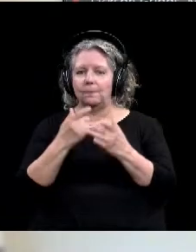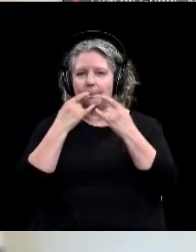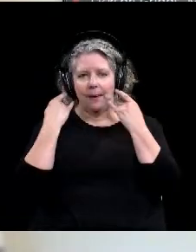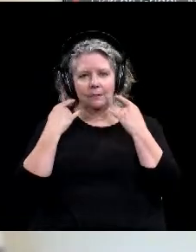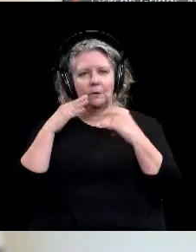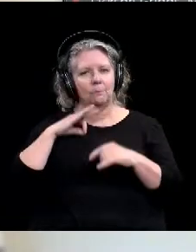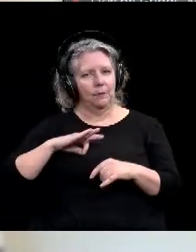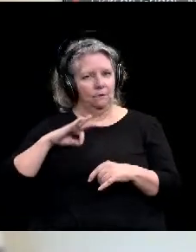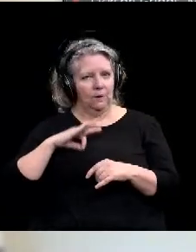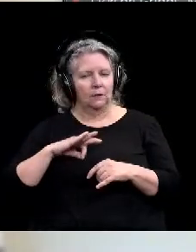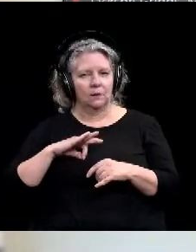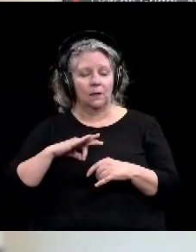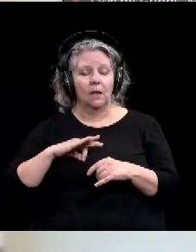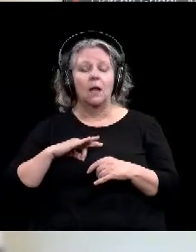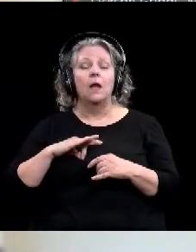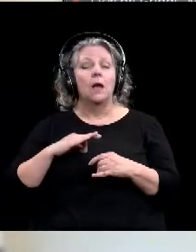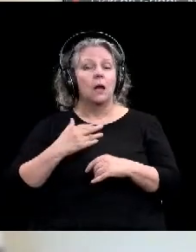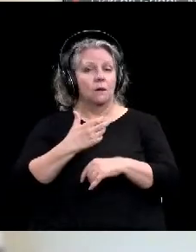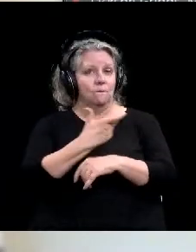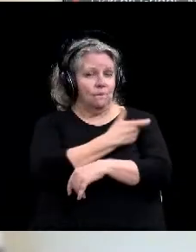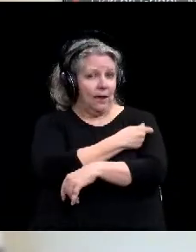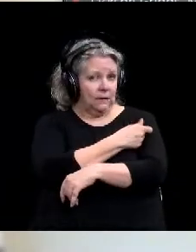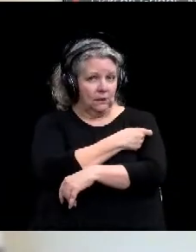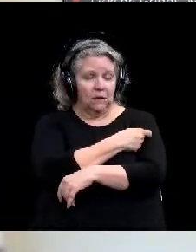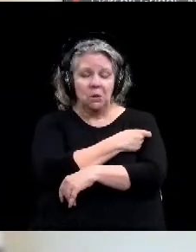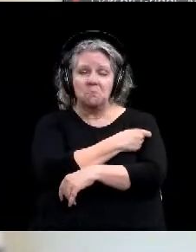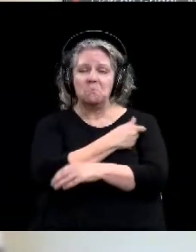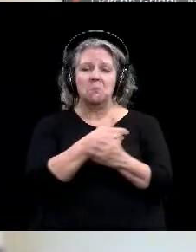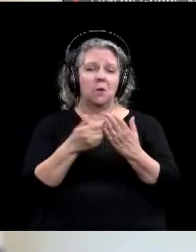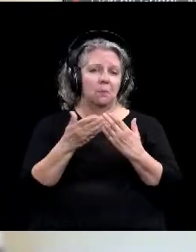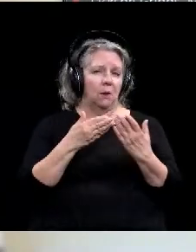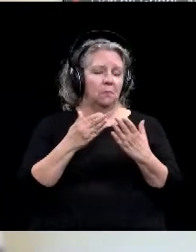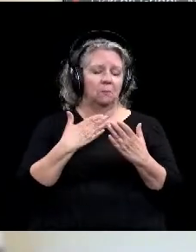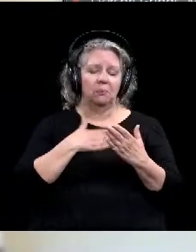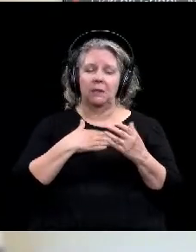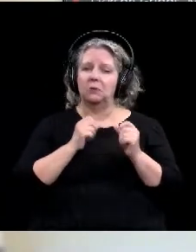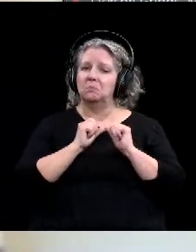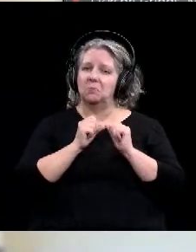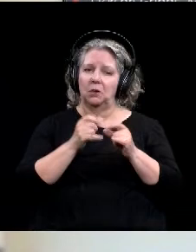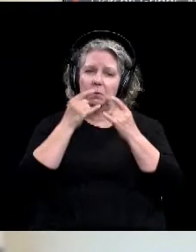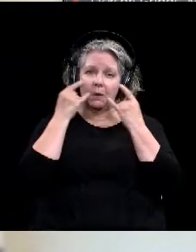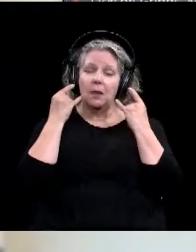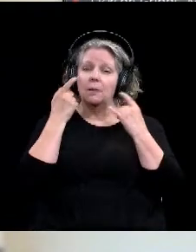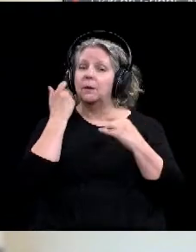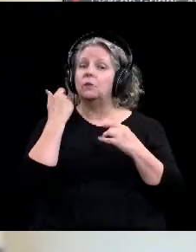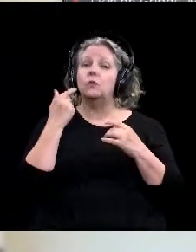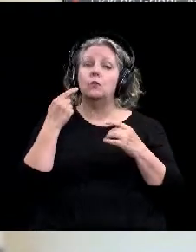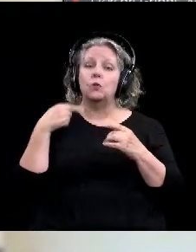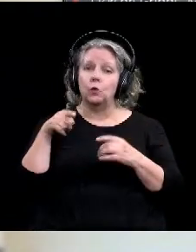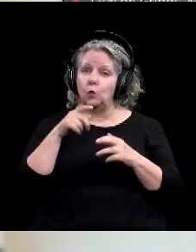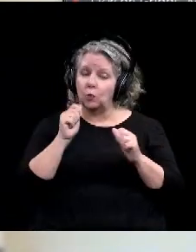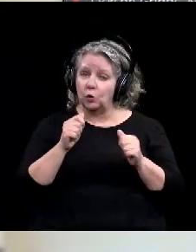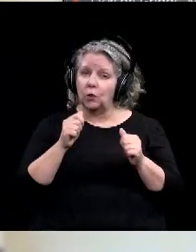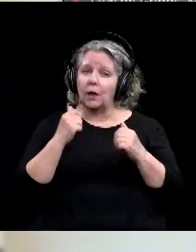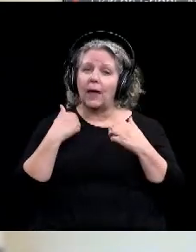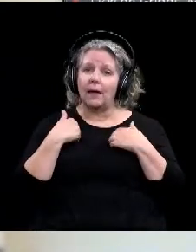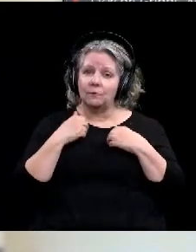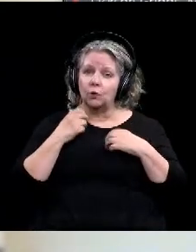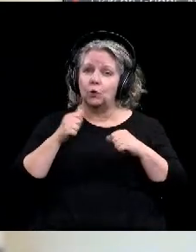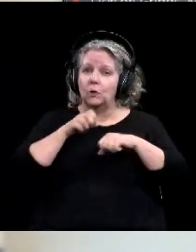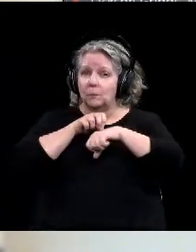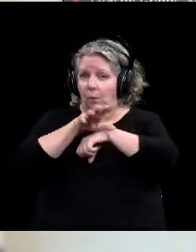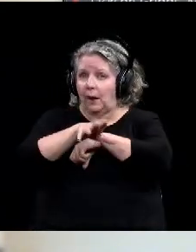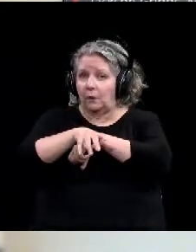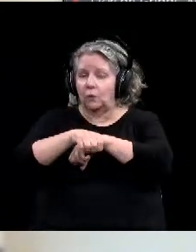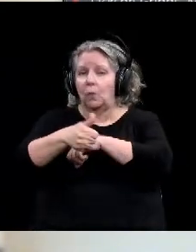usa las máscaras yo les exijo que aconsejo que sigan usando sus marcas más caras así es